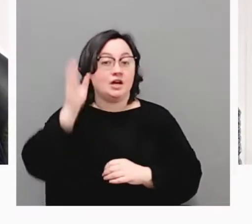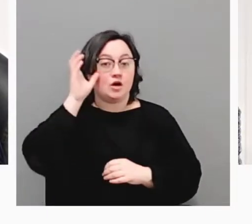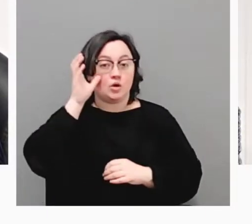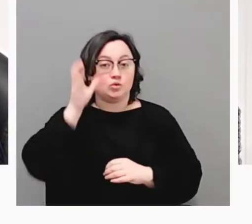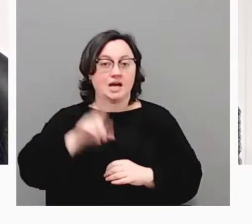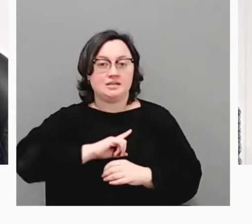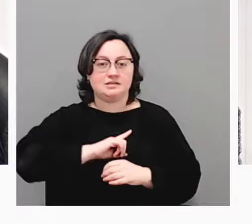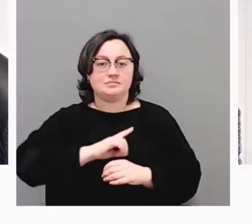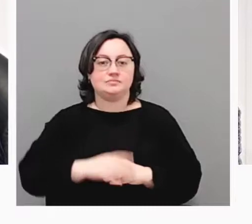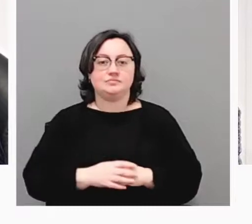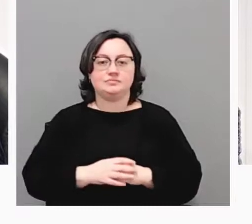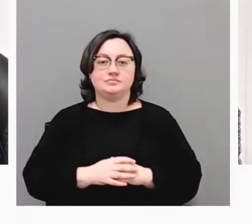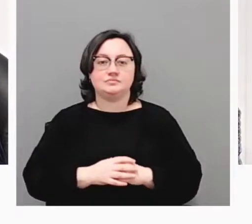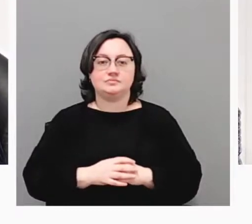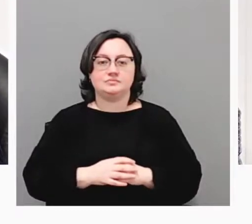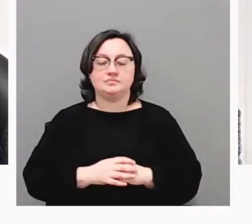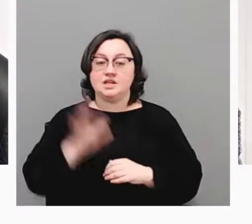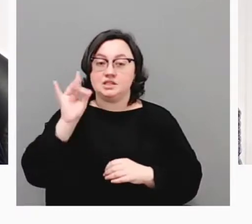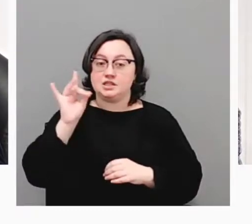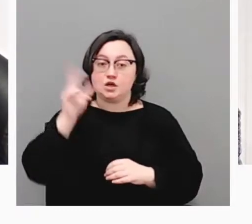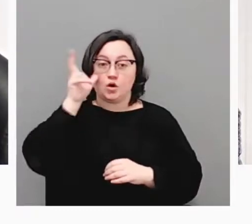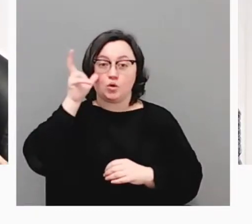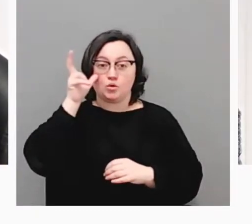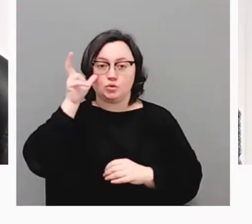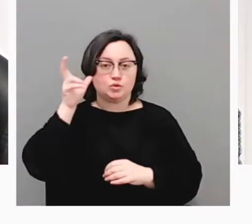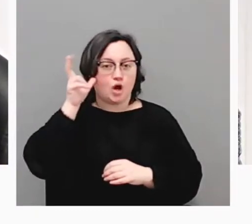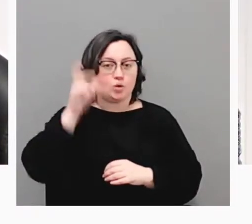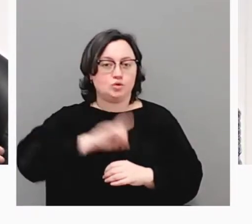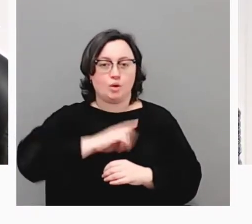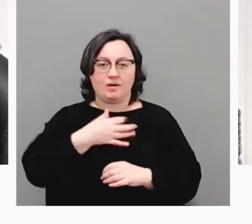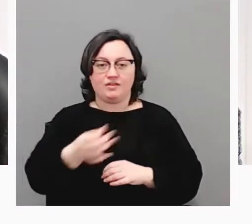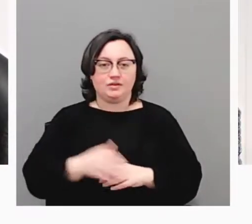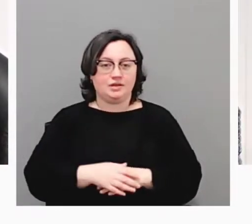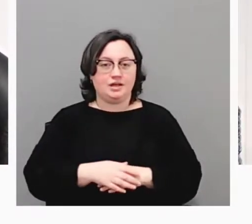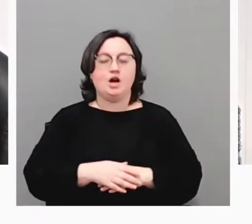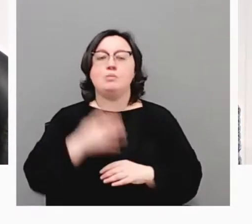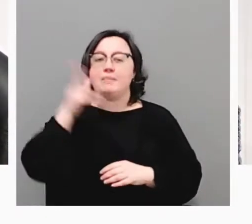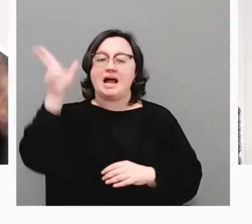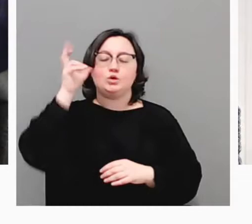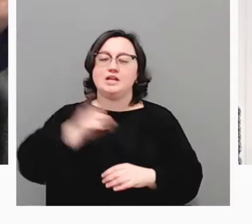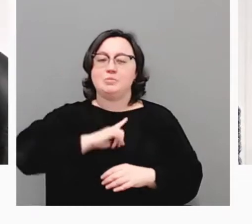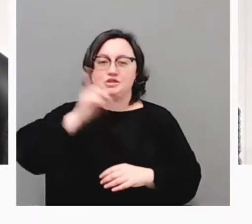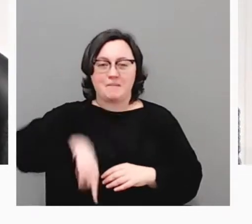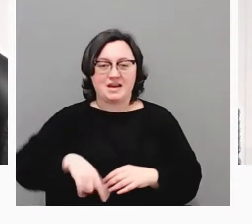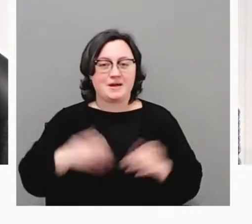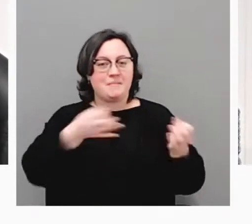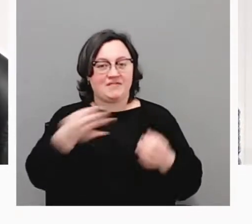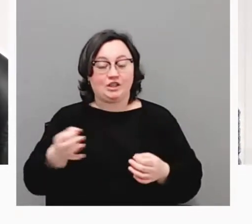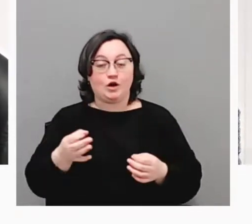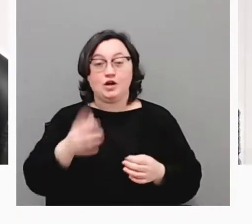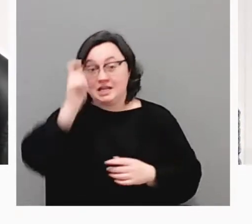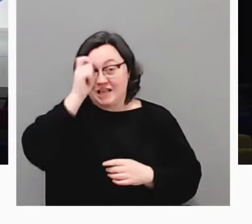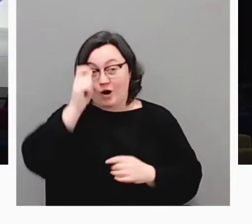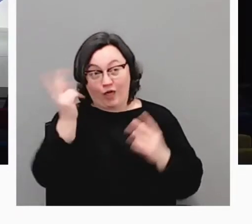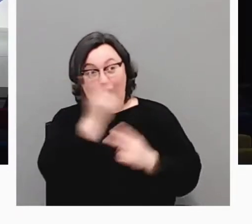Francisco? Creo que... Sí, yo sí que os escucho perfecto. perfectamente. Perfecto, pues ahora le escuchamos nosotros también. No sé si quieren saludarse los